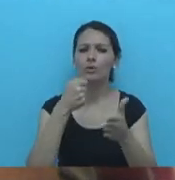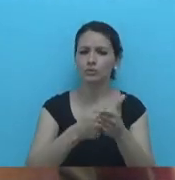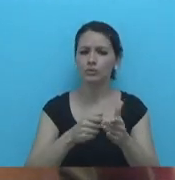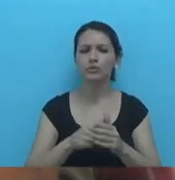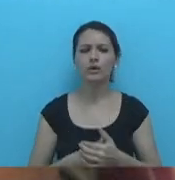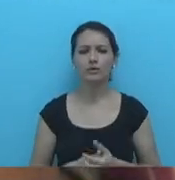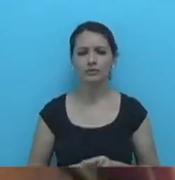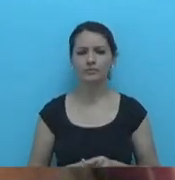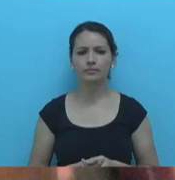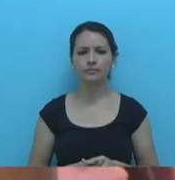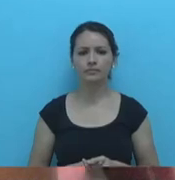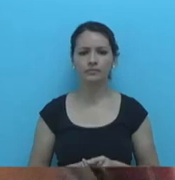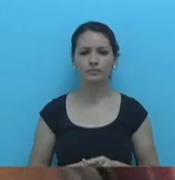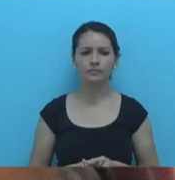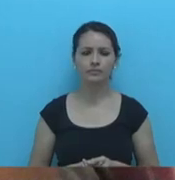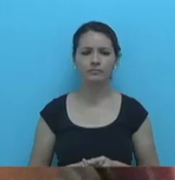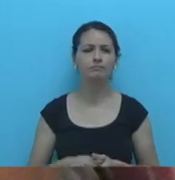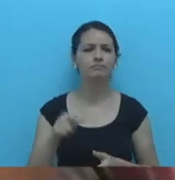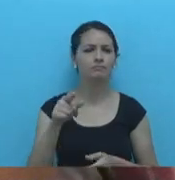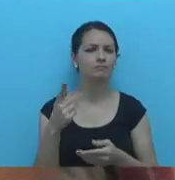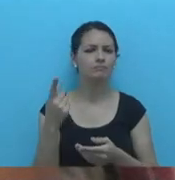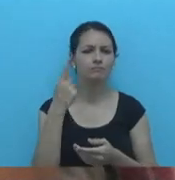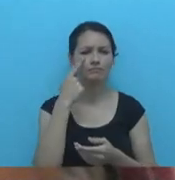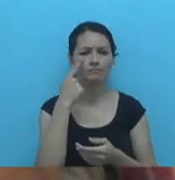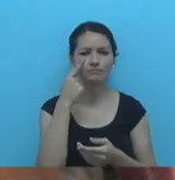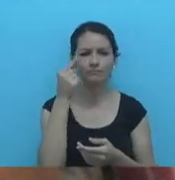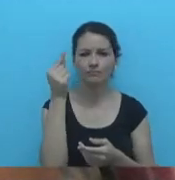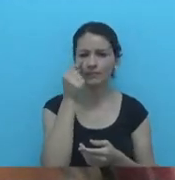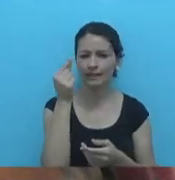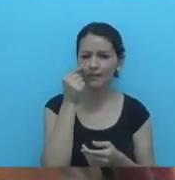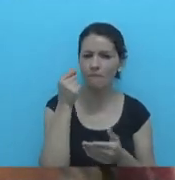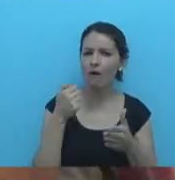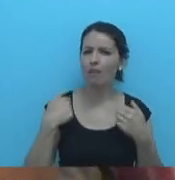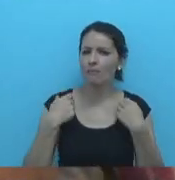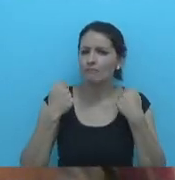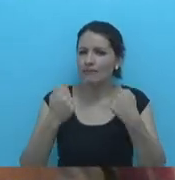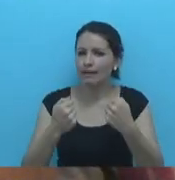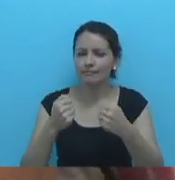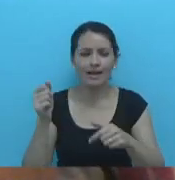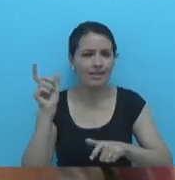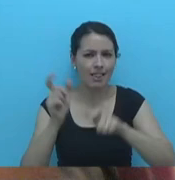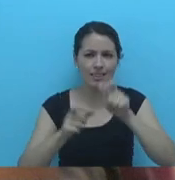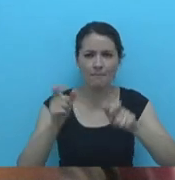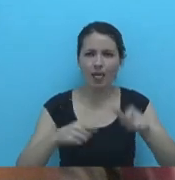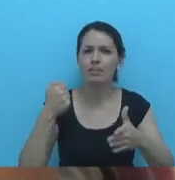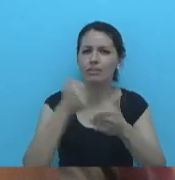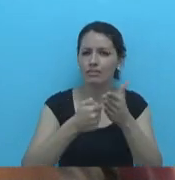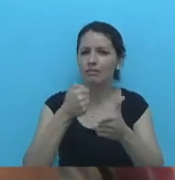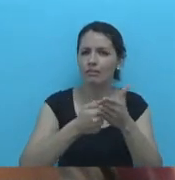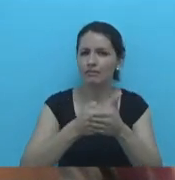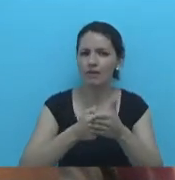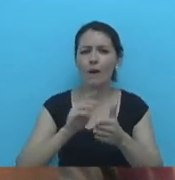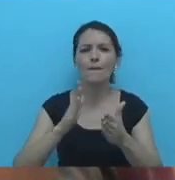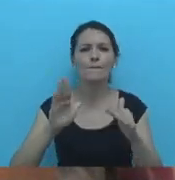lograr su regreso al país. Eso fue un testimonio de tanta valentía cívica que por eso celebramos el